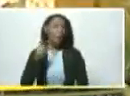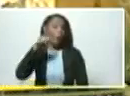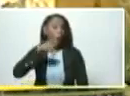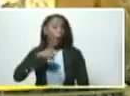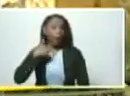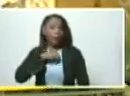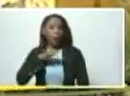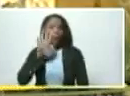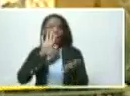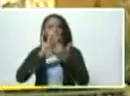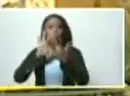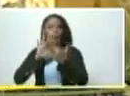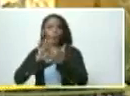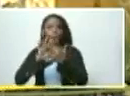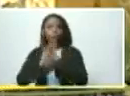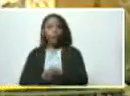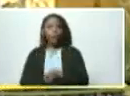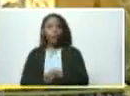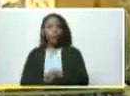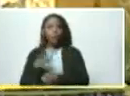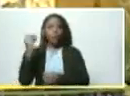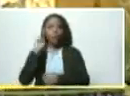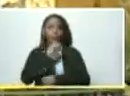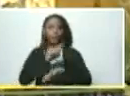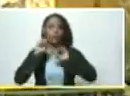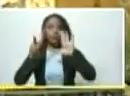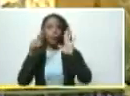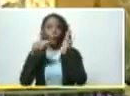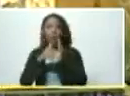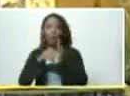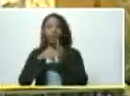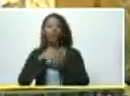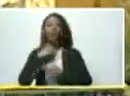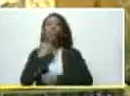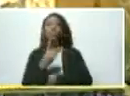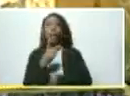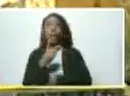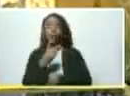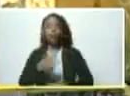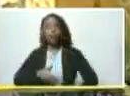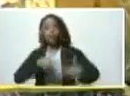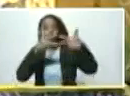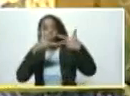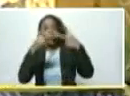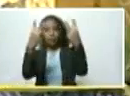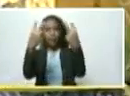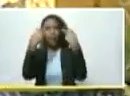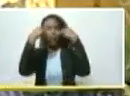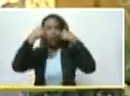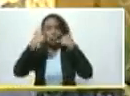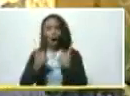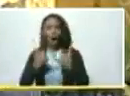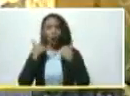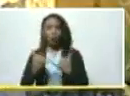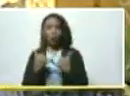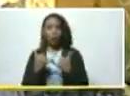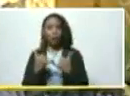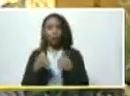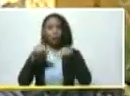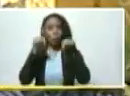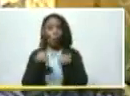ahorita conectados, mi comandante jefe, con más de 17.000 voceros vía online que me están escuchando ahorita, bueno, y que